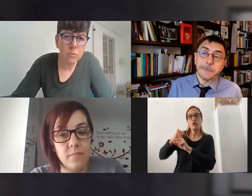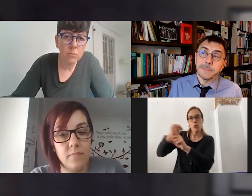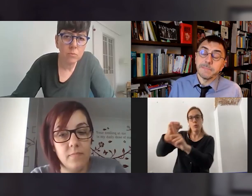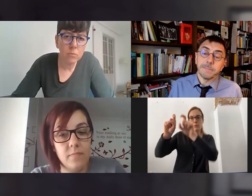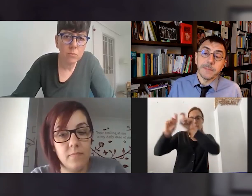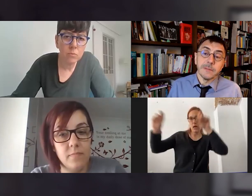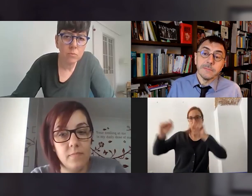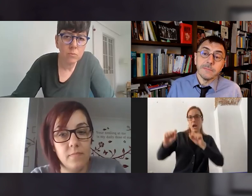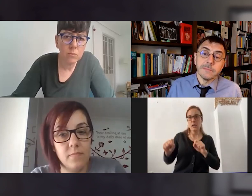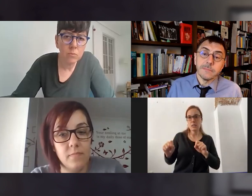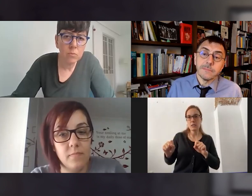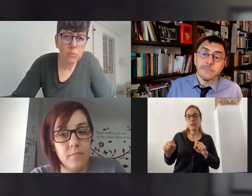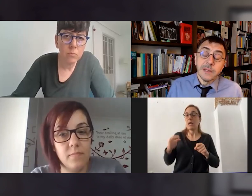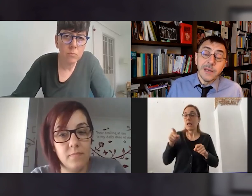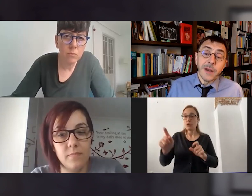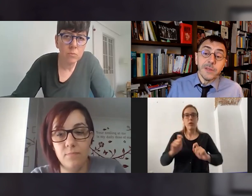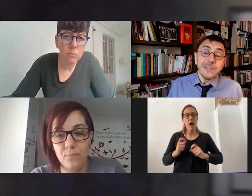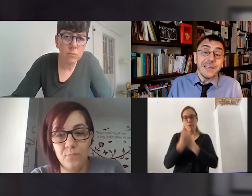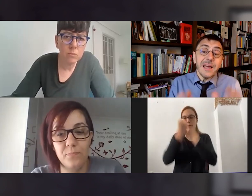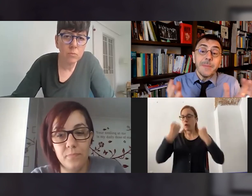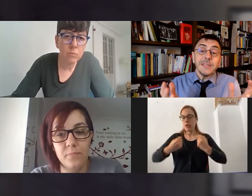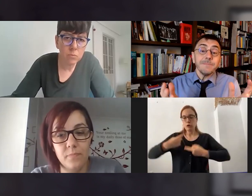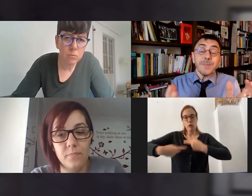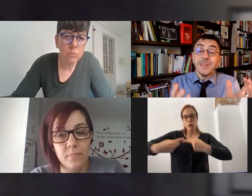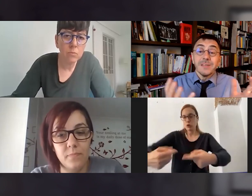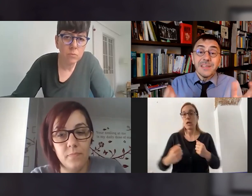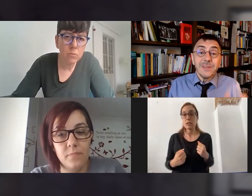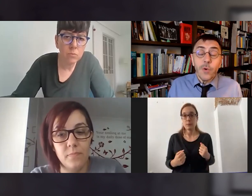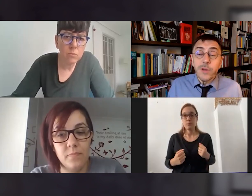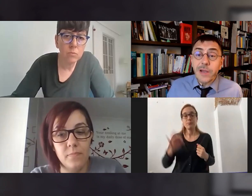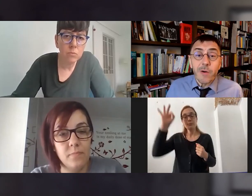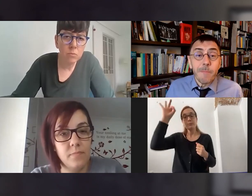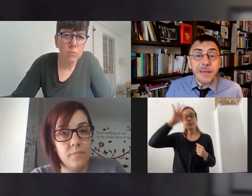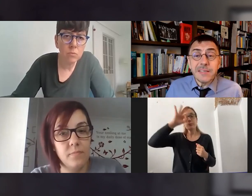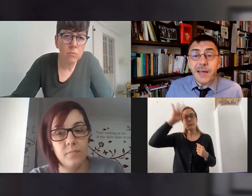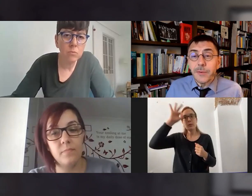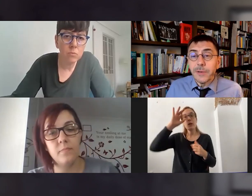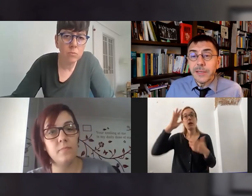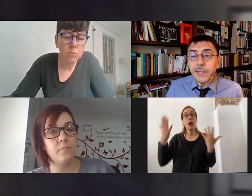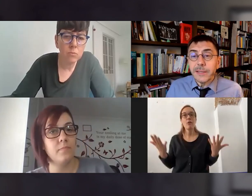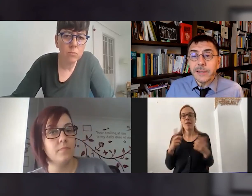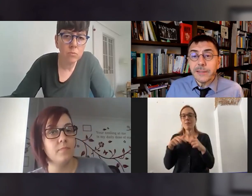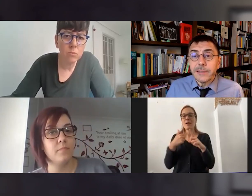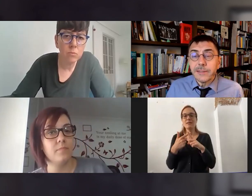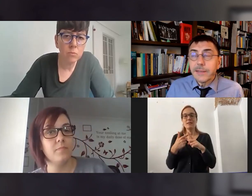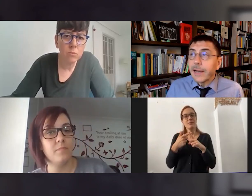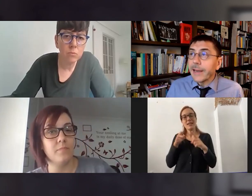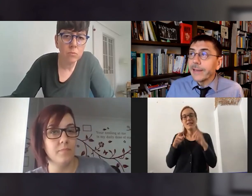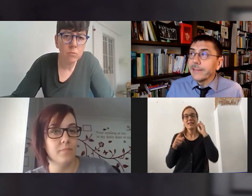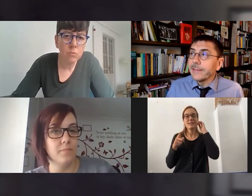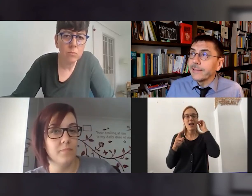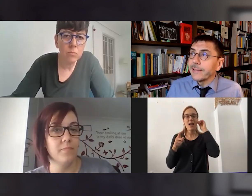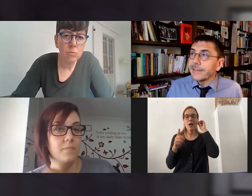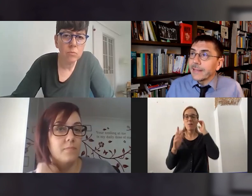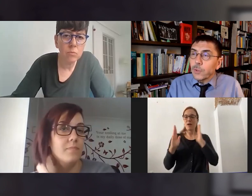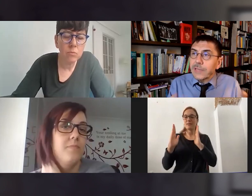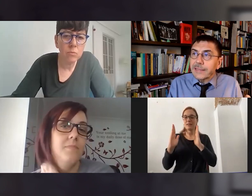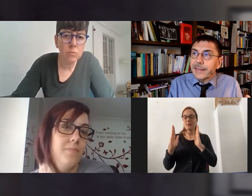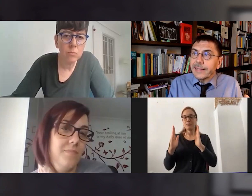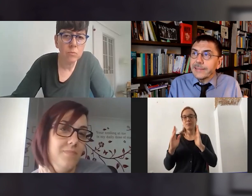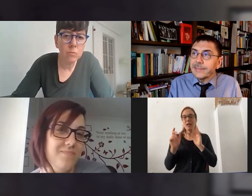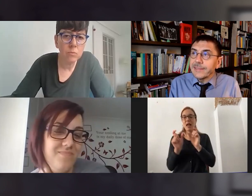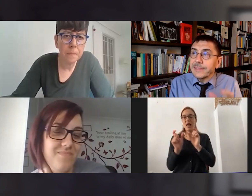día a día y lo que más fuerza nos tiene que dar. Claro, y es que además es lo único que compensa, ¿no?, a la gente de